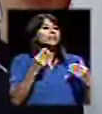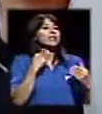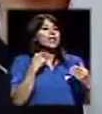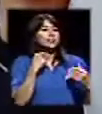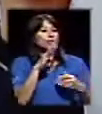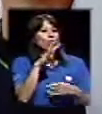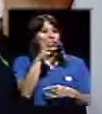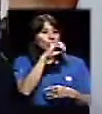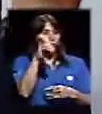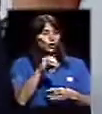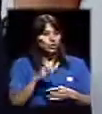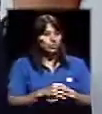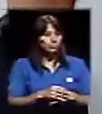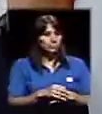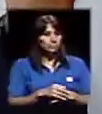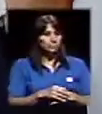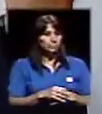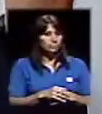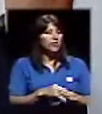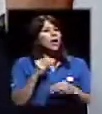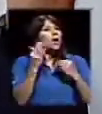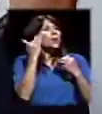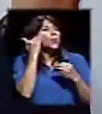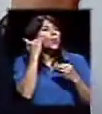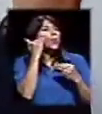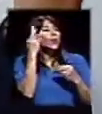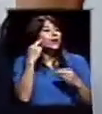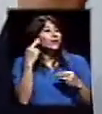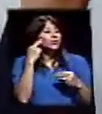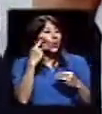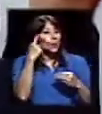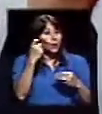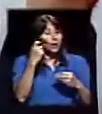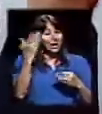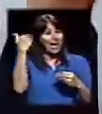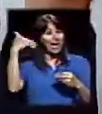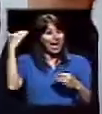Y partió de que el país en el pasado había tenido esos niveles. Bueno,